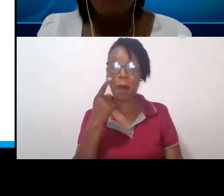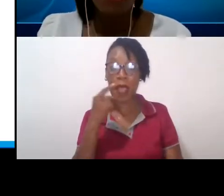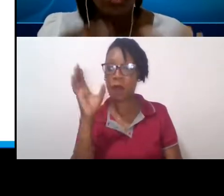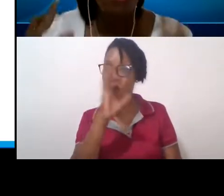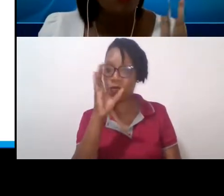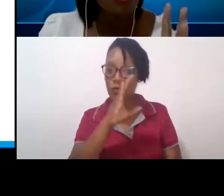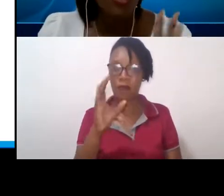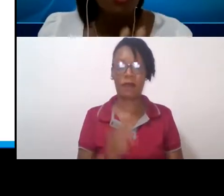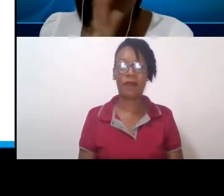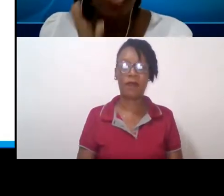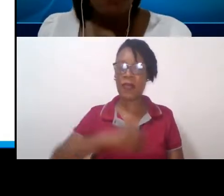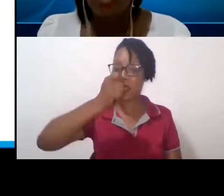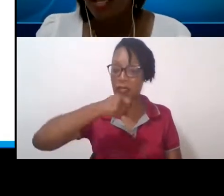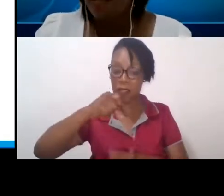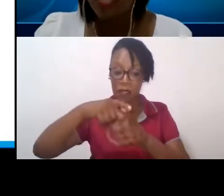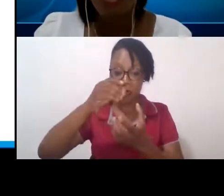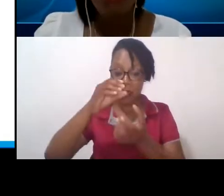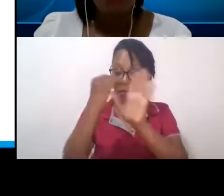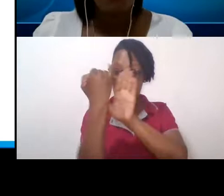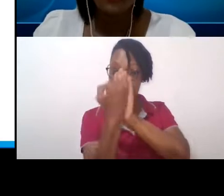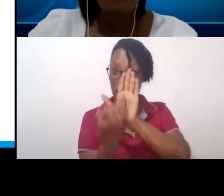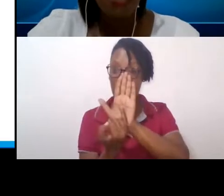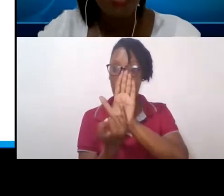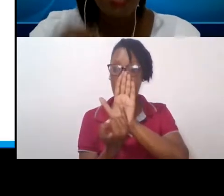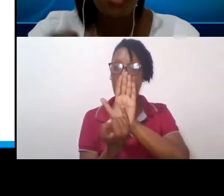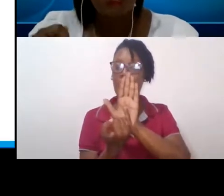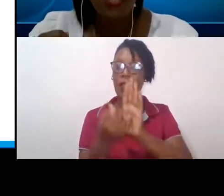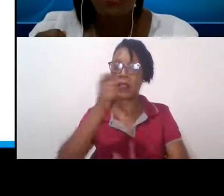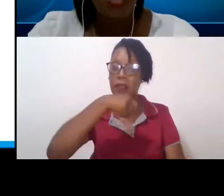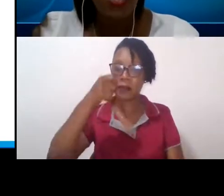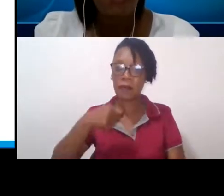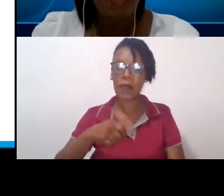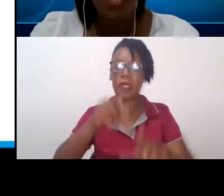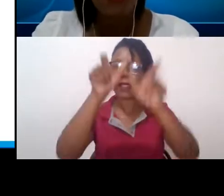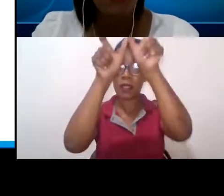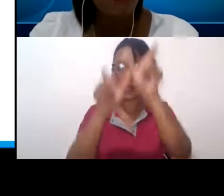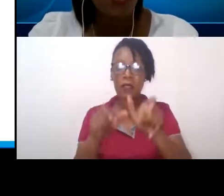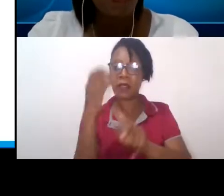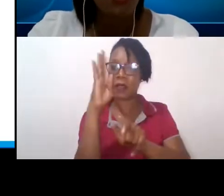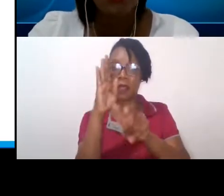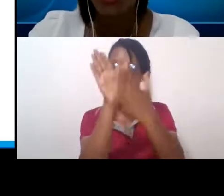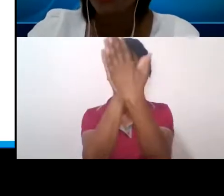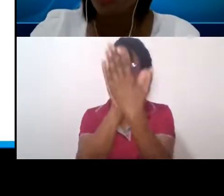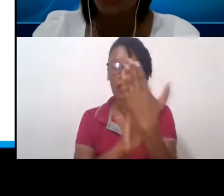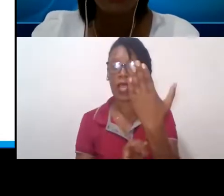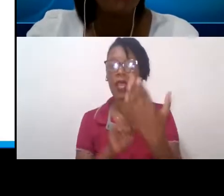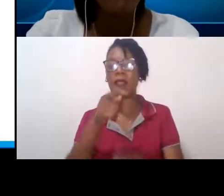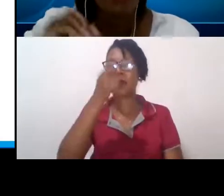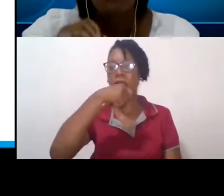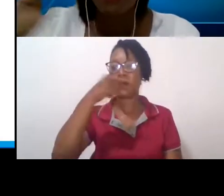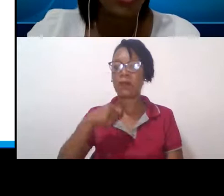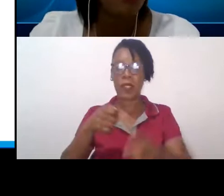pictograma sobre lavado de dientes, lo pegamos en el baño, una semana siguiendo eso, a la semana cuando yo empecé a lavarse los dientes, lo